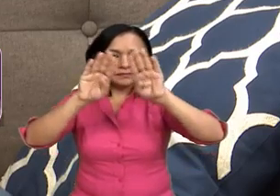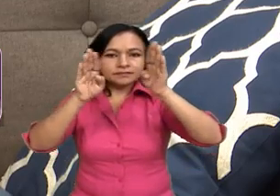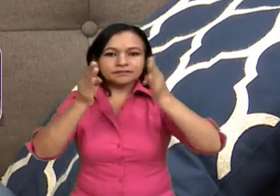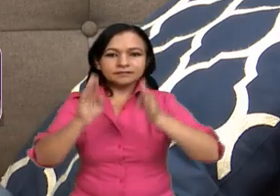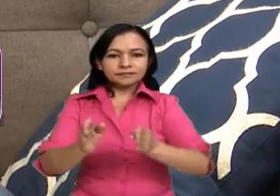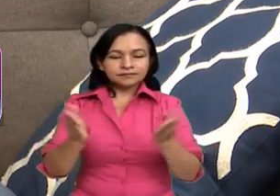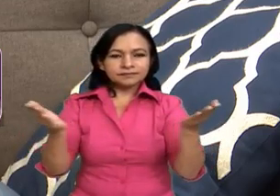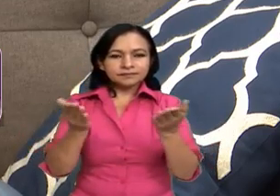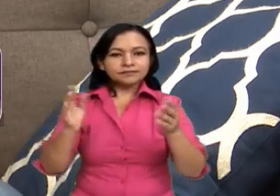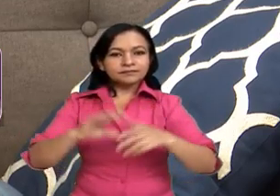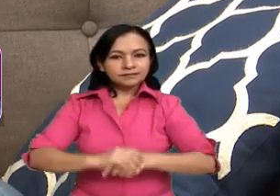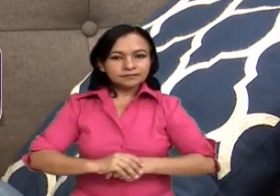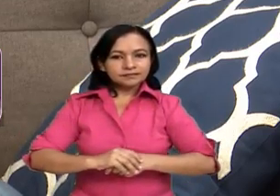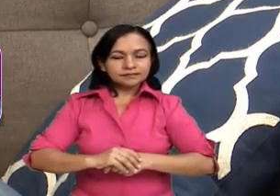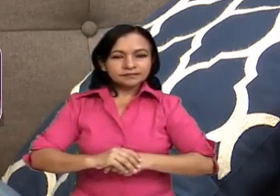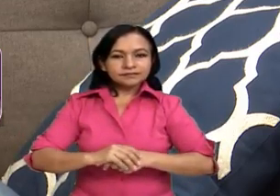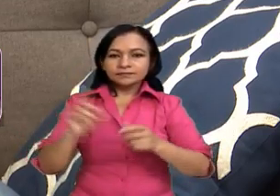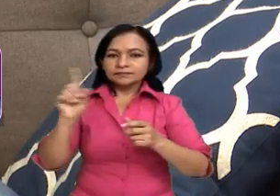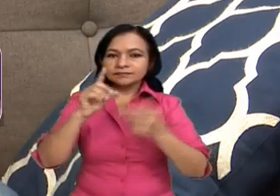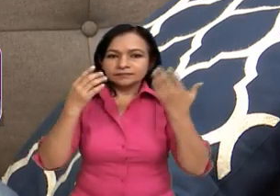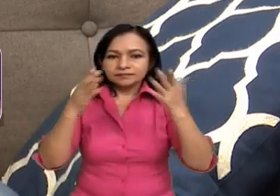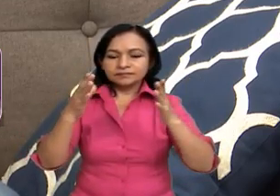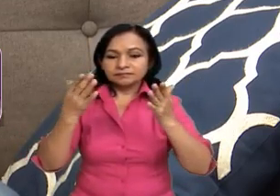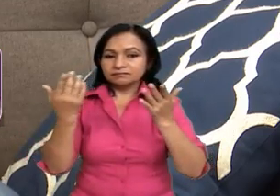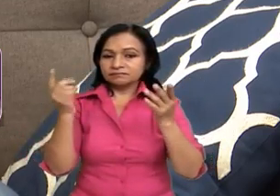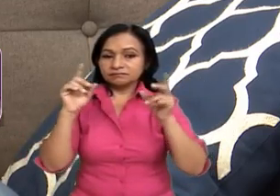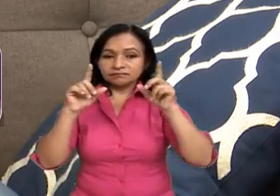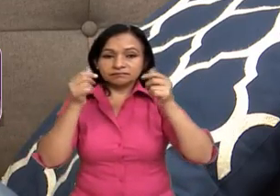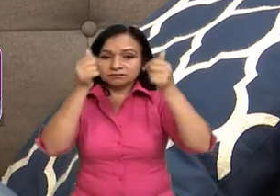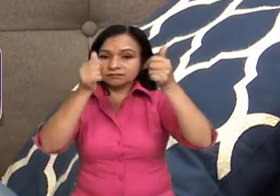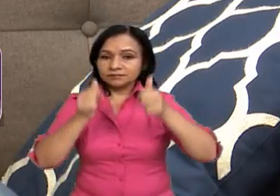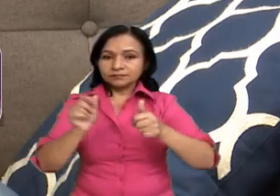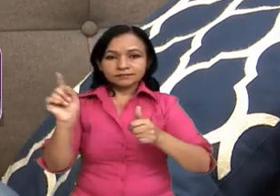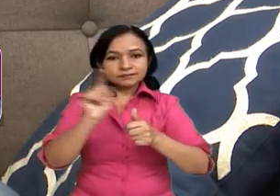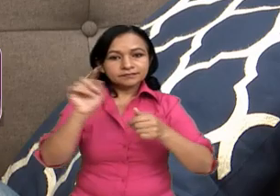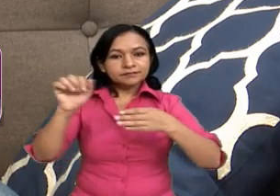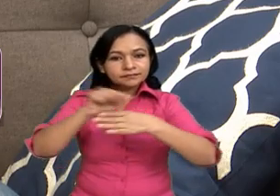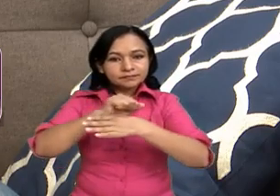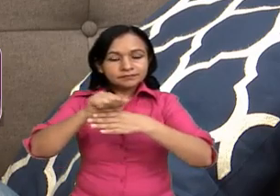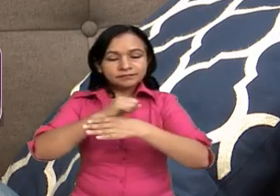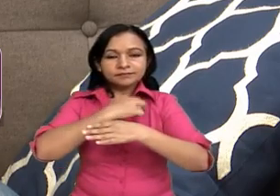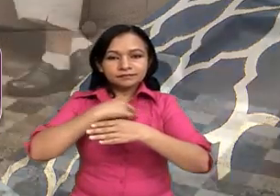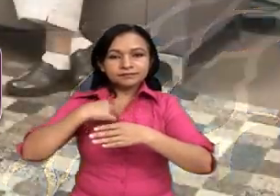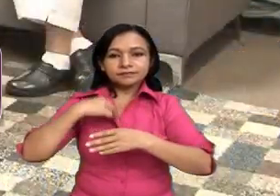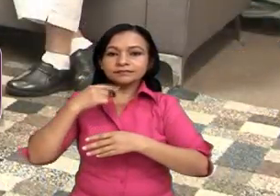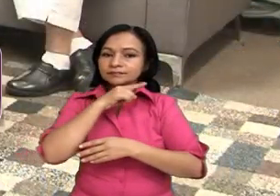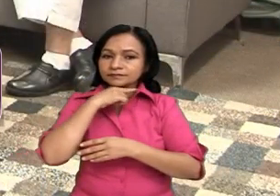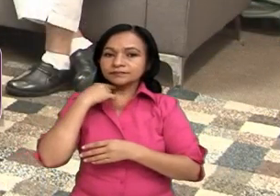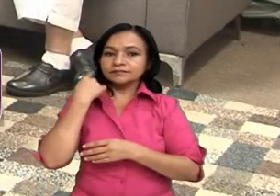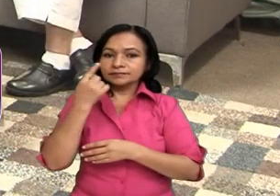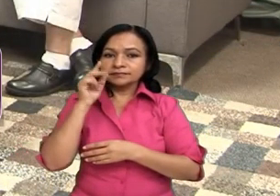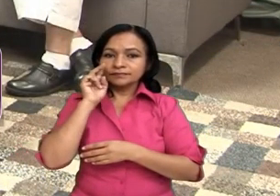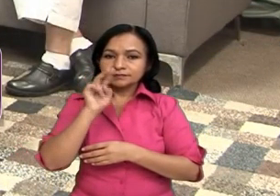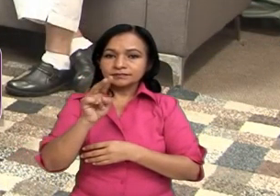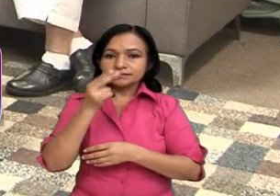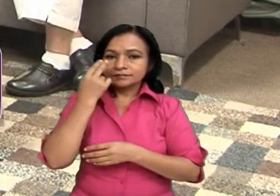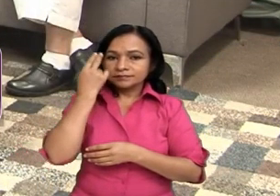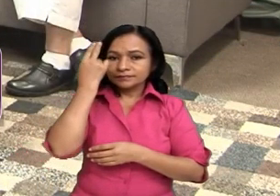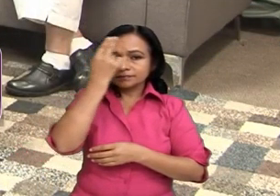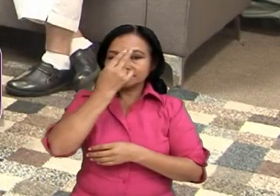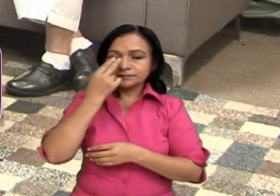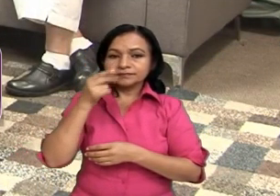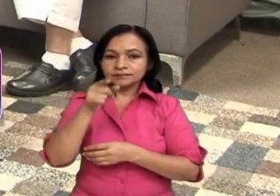es. Y no es una cuestión de eslogan. Así es. Es que realmente en la práctica ha sido ese el ejercicio. Y le pregunto a partir de